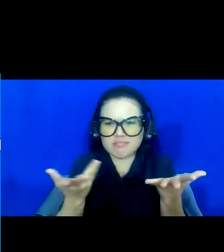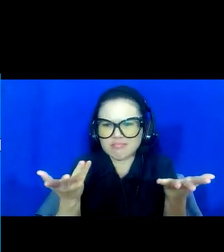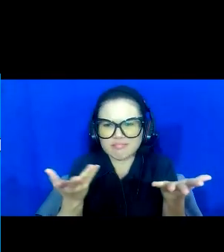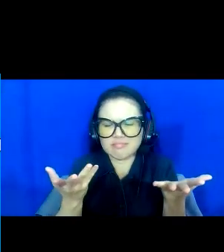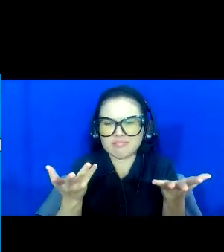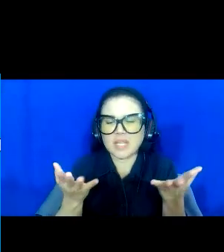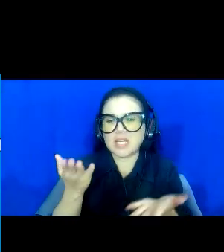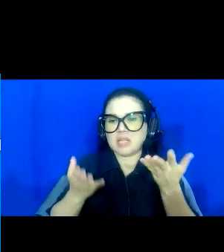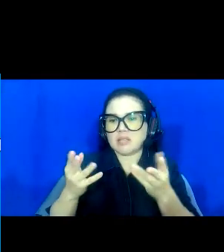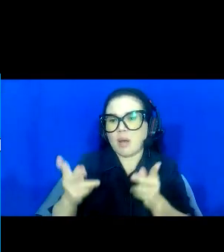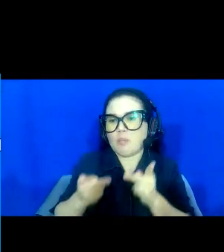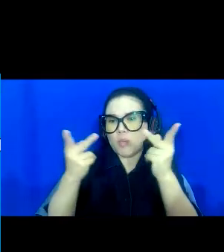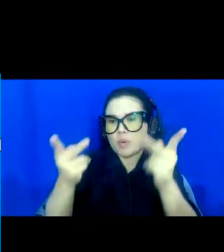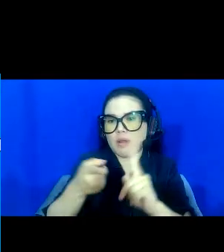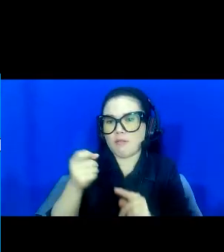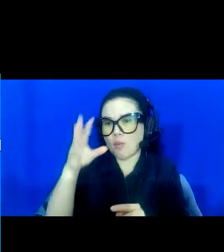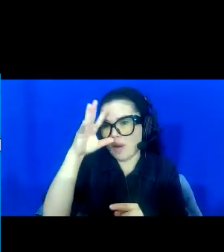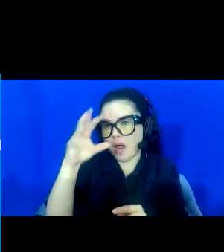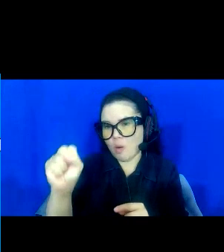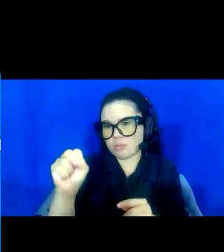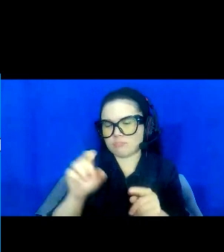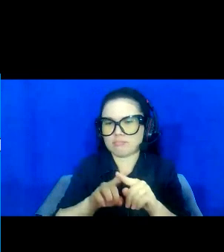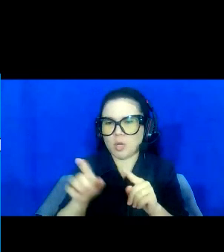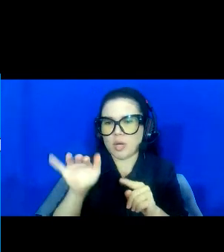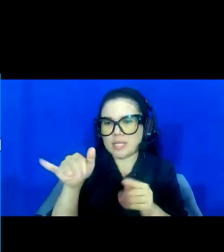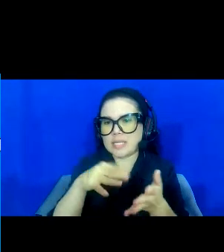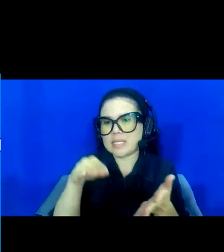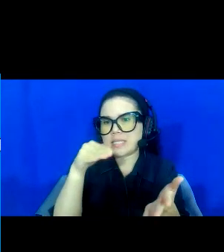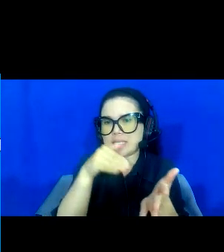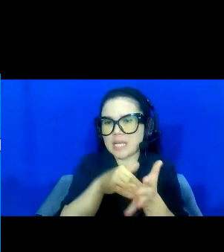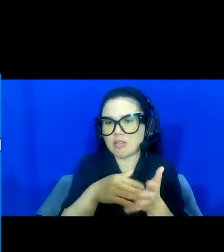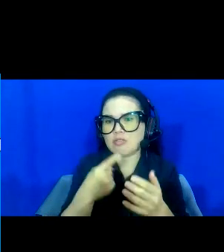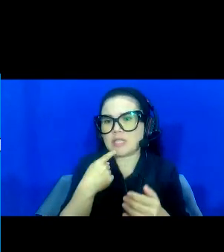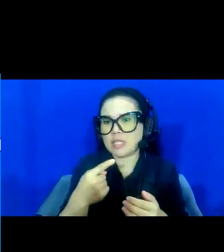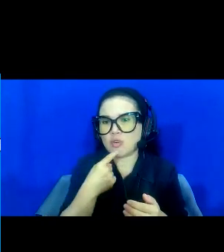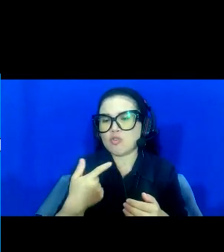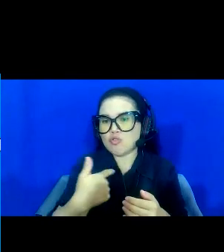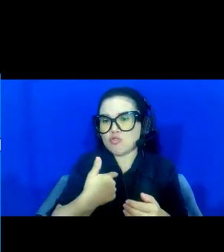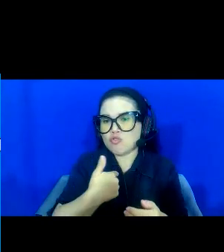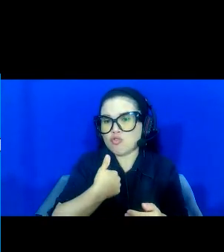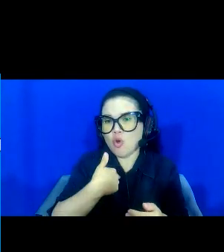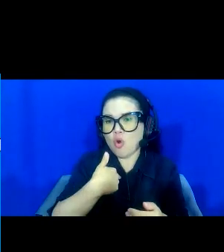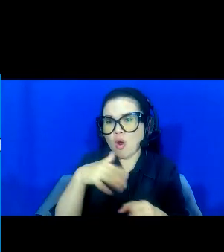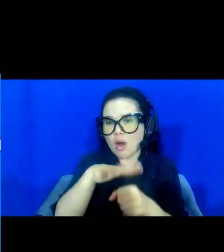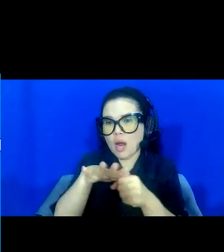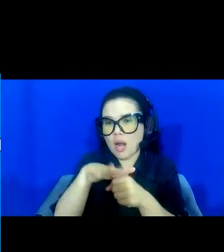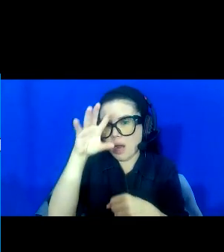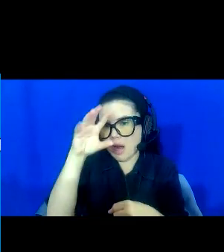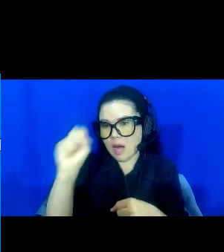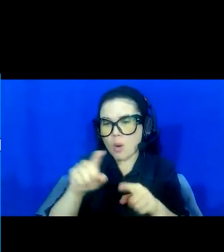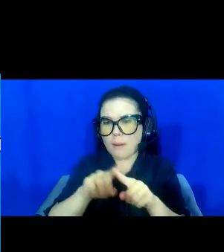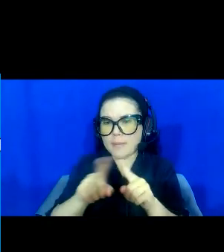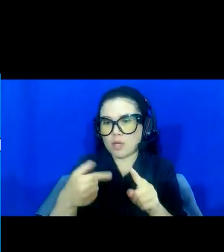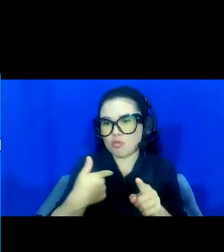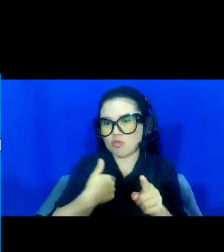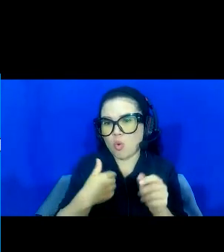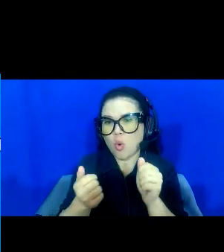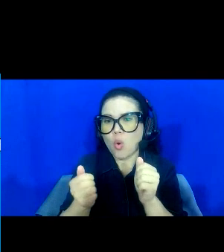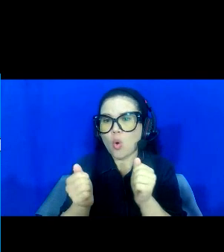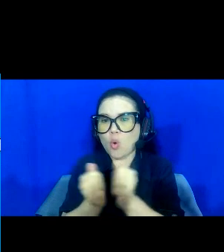fue de Caguas, pero ese centro que sometió propuesta de Caguas nos dijo, yo estoy en Caguas, pero yo voy a impactar a Gurabo, Junco, San Lorenzo